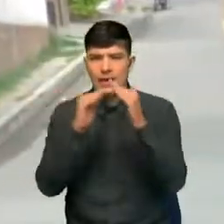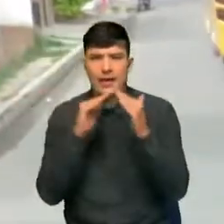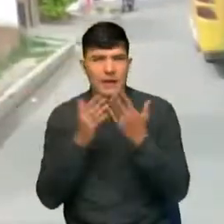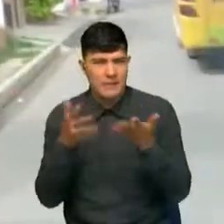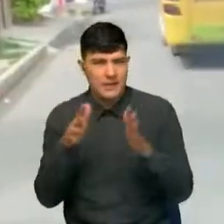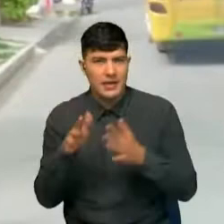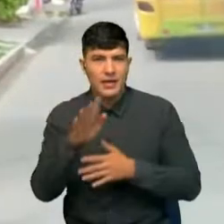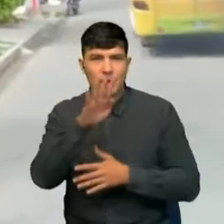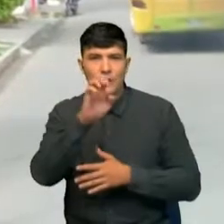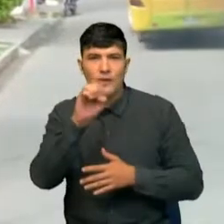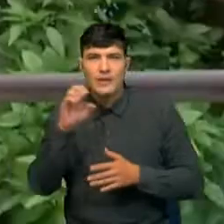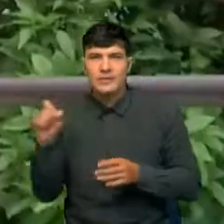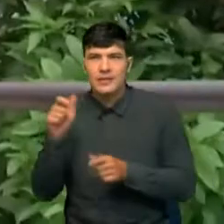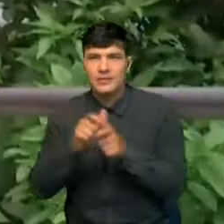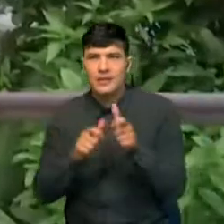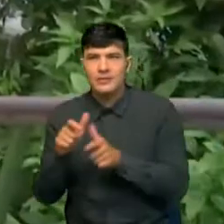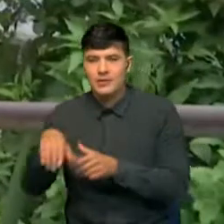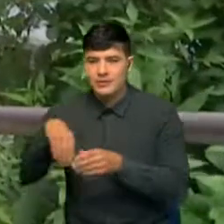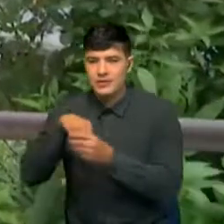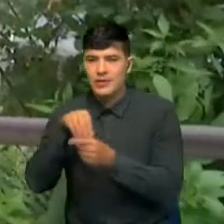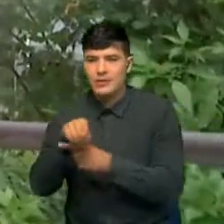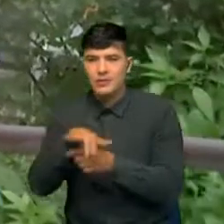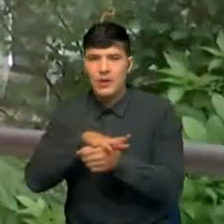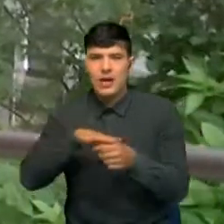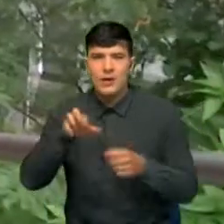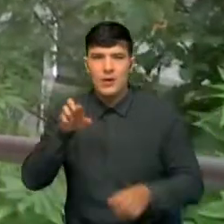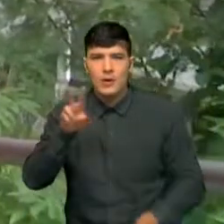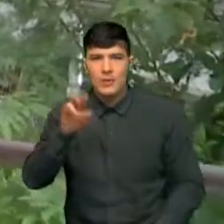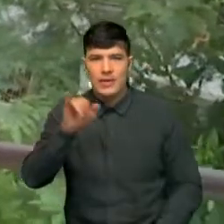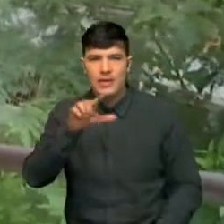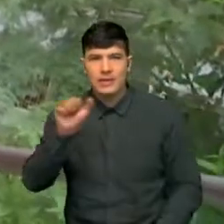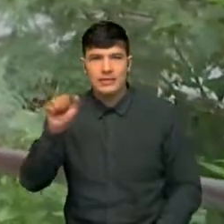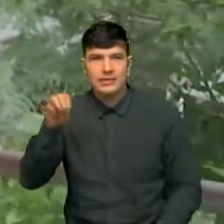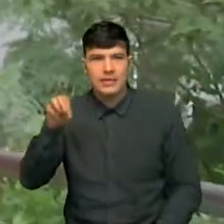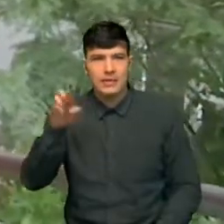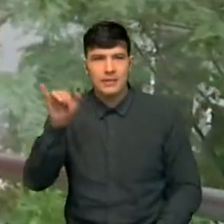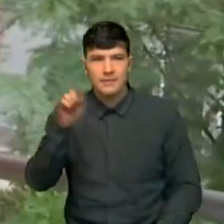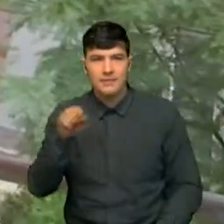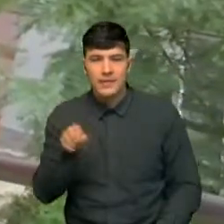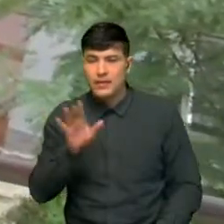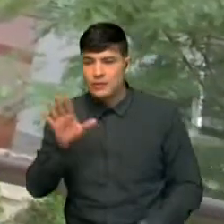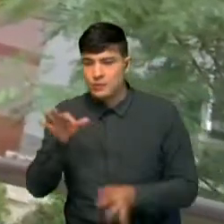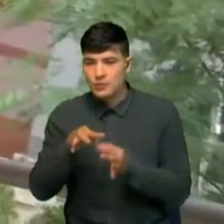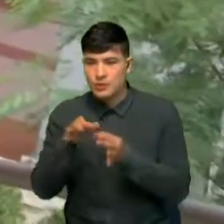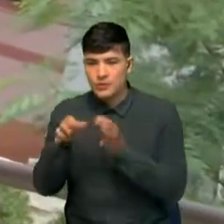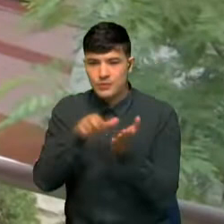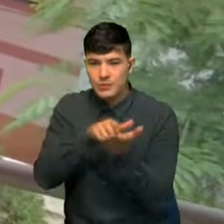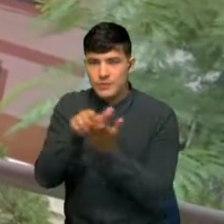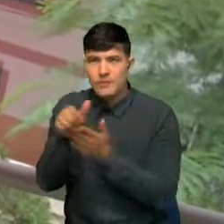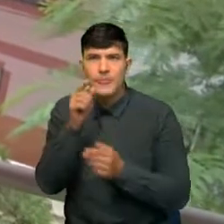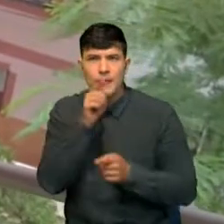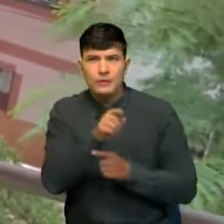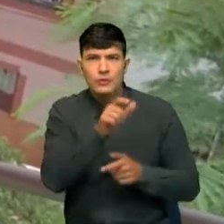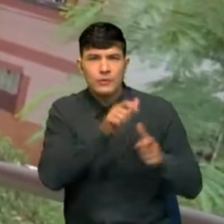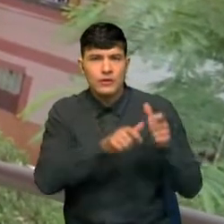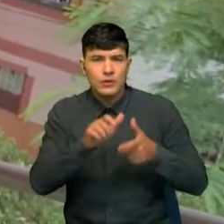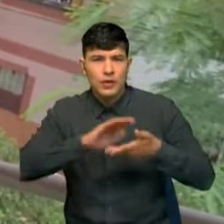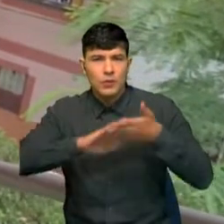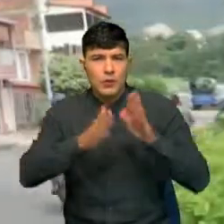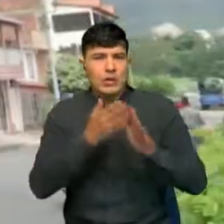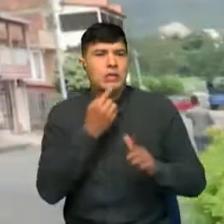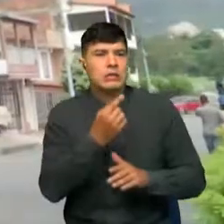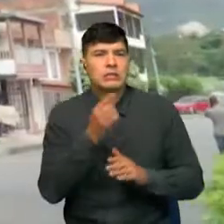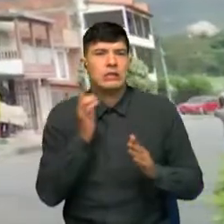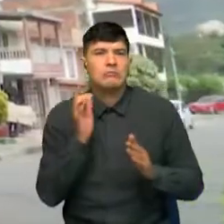de 900 personas conforman el barrio Villa and Peace de Girón. Sus habitantes califican el sector como un lugar cálido, alegre y muy